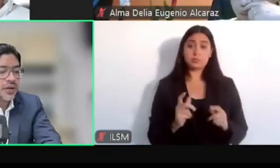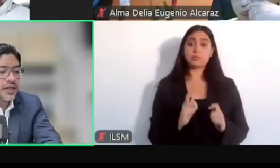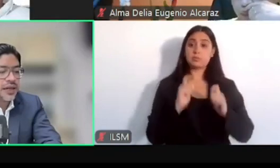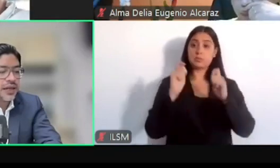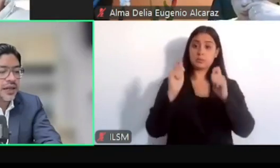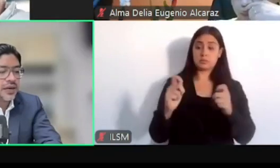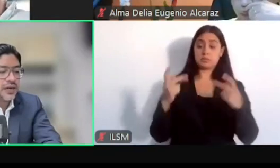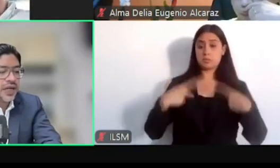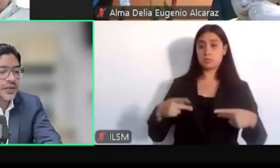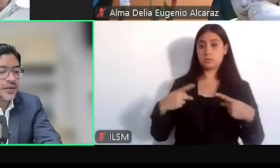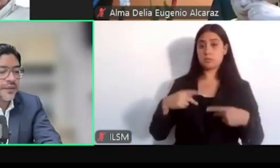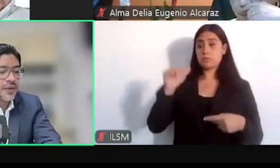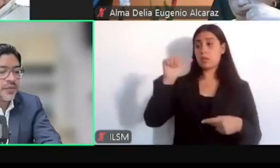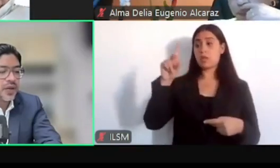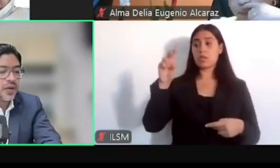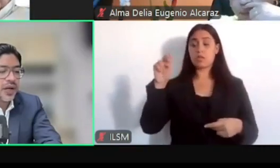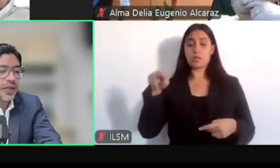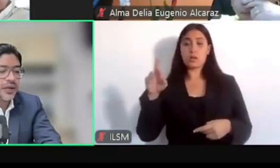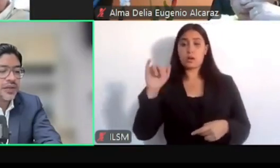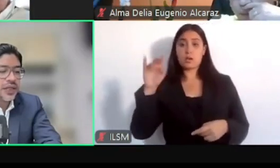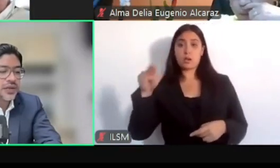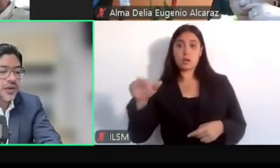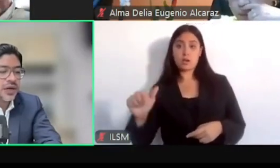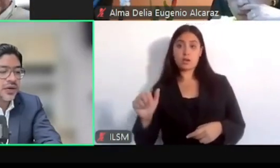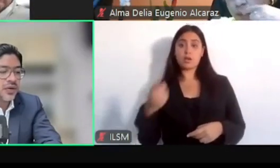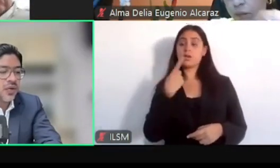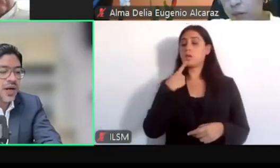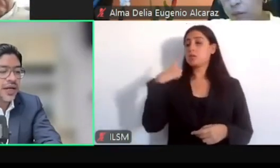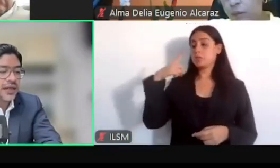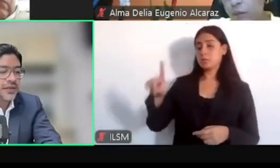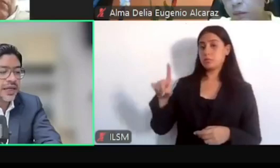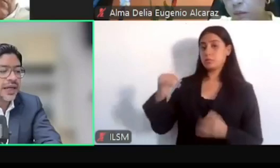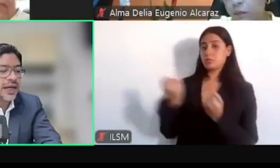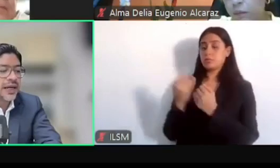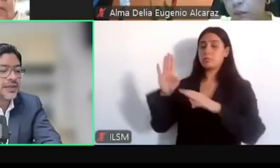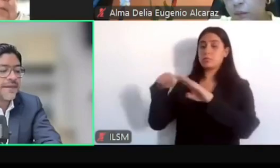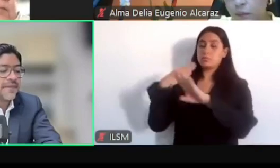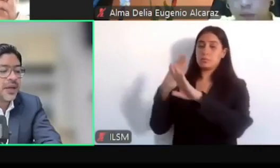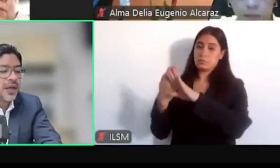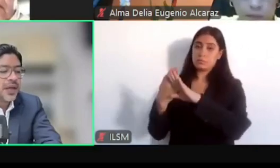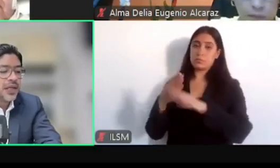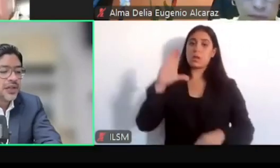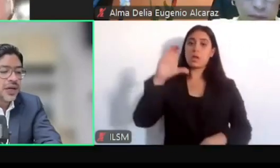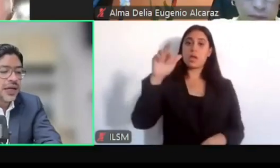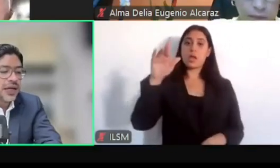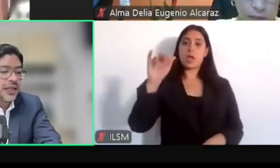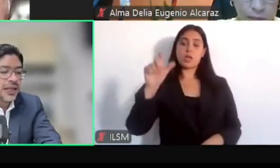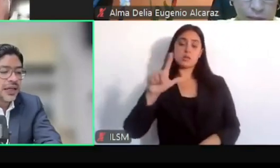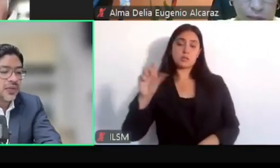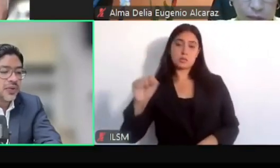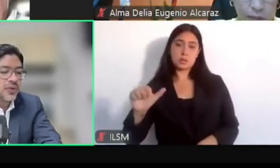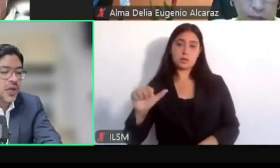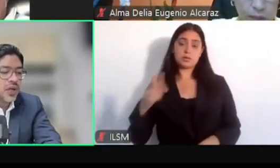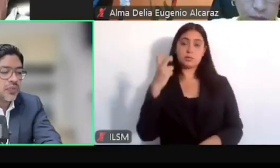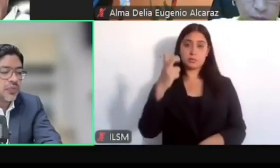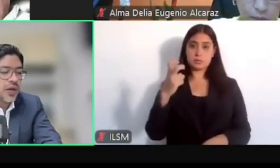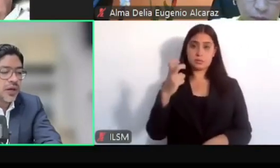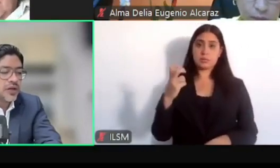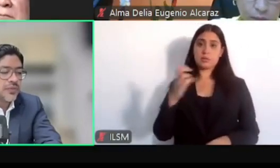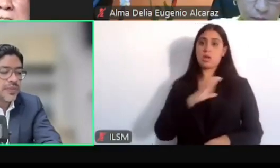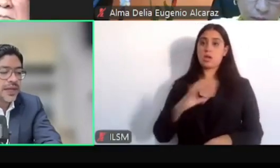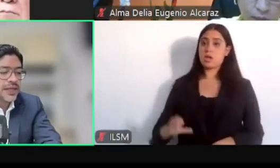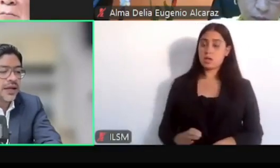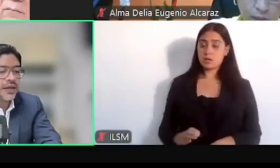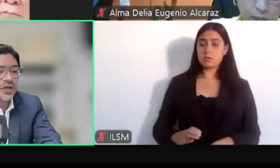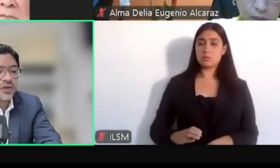ciudadano Adán reina Rosales por el cual denuncia al ciudadano Juan Andrés Vega Carranza en su calidad de candidato postulado por la